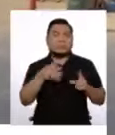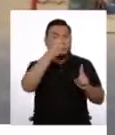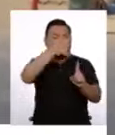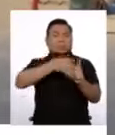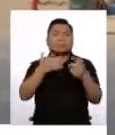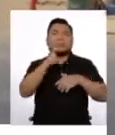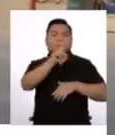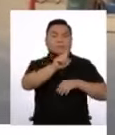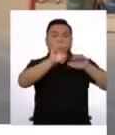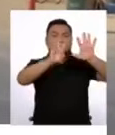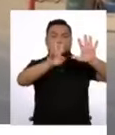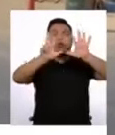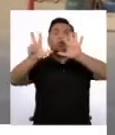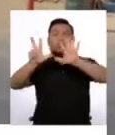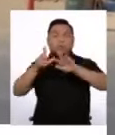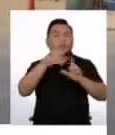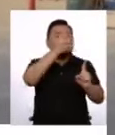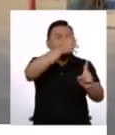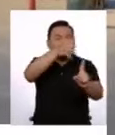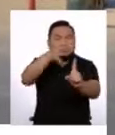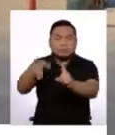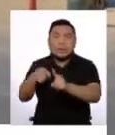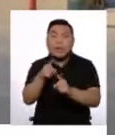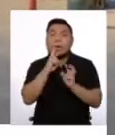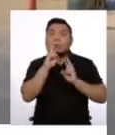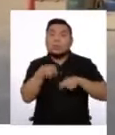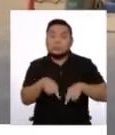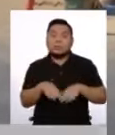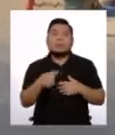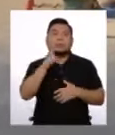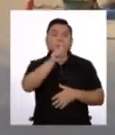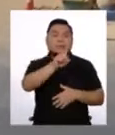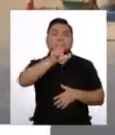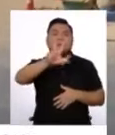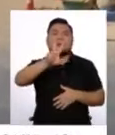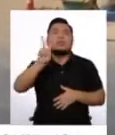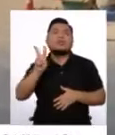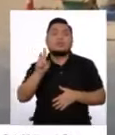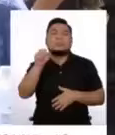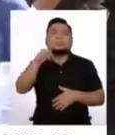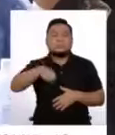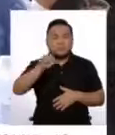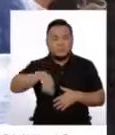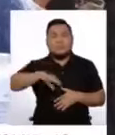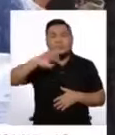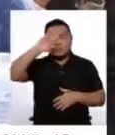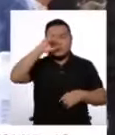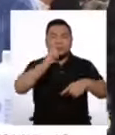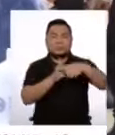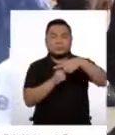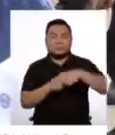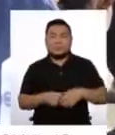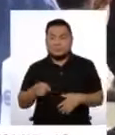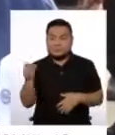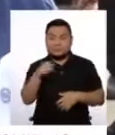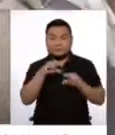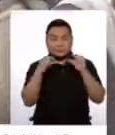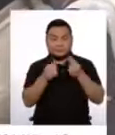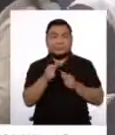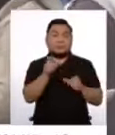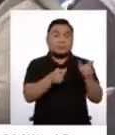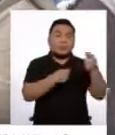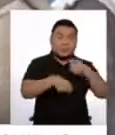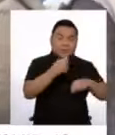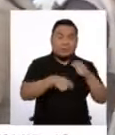de 198 pruebas. El resultado han sido 132 que han dado positivo. En este grupo están comerciantes,